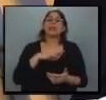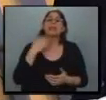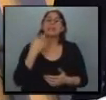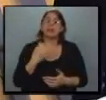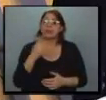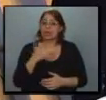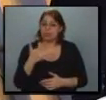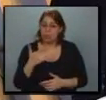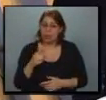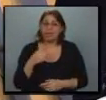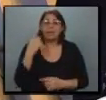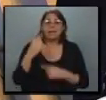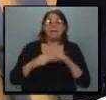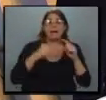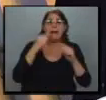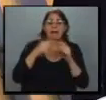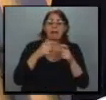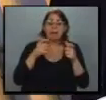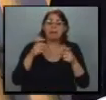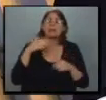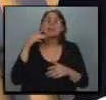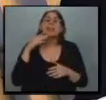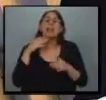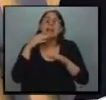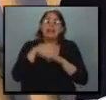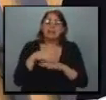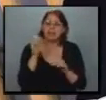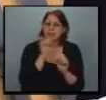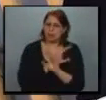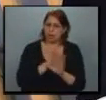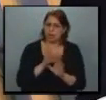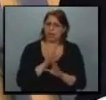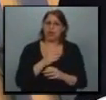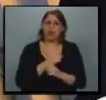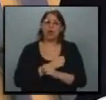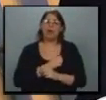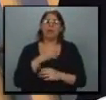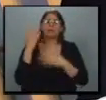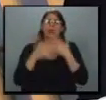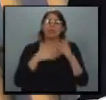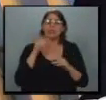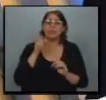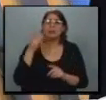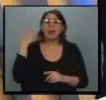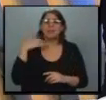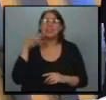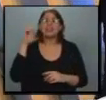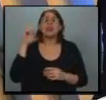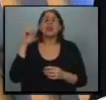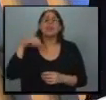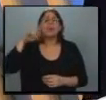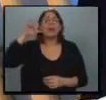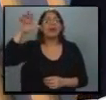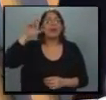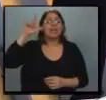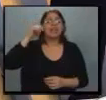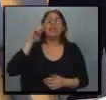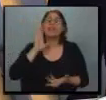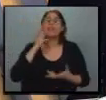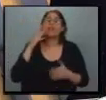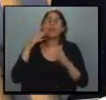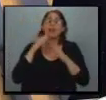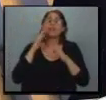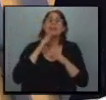además, obviamente, cada vez esas entraderas son más violentas. Lo de Moreno Tafón fue una entradera, la del chico de 13 años. O sea, la entradera es el típico